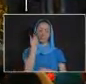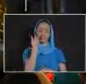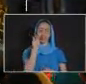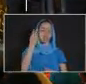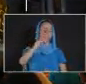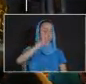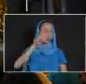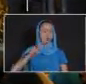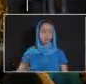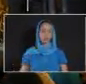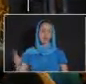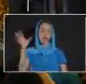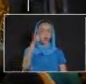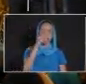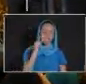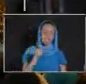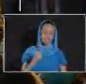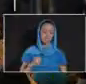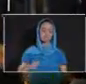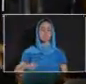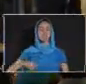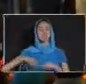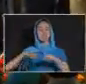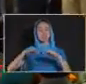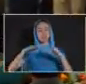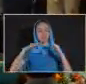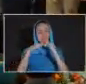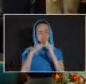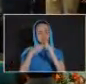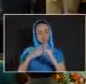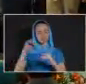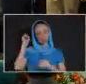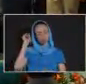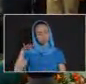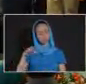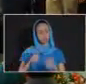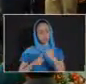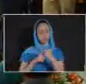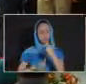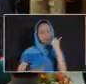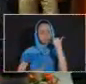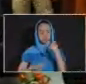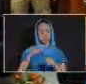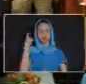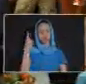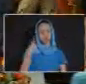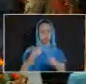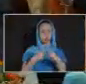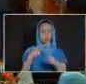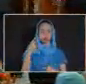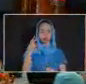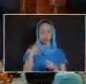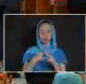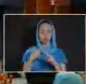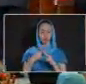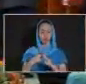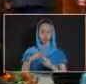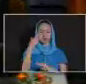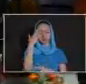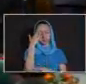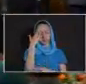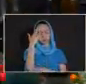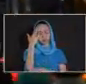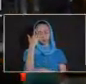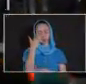morada, llegue a su casa, en el nombre de Jesús. Bendice a cada uno por nombre, Señor. Gracias,